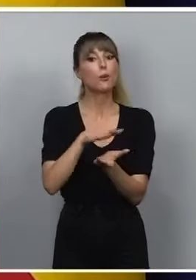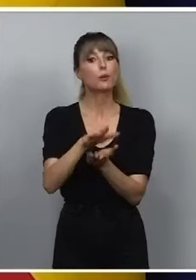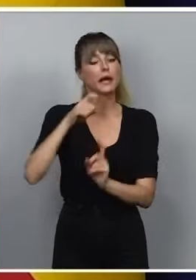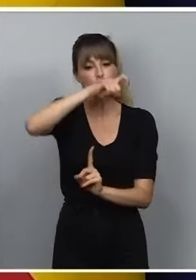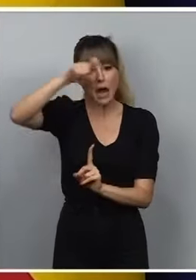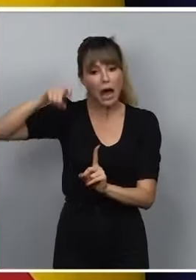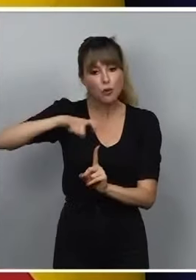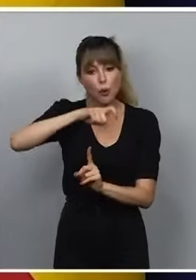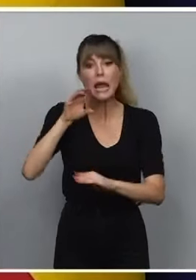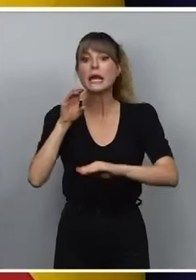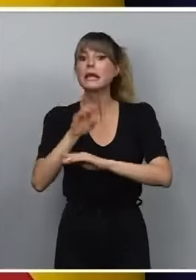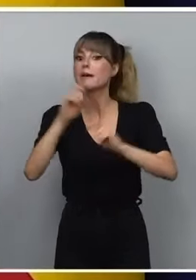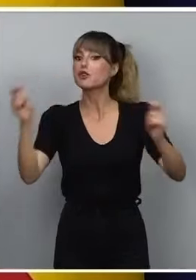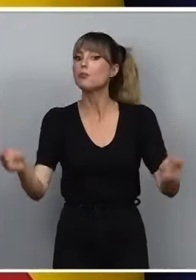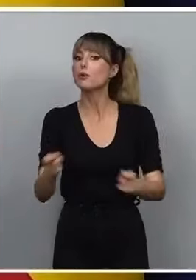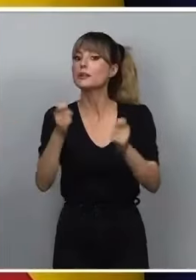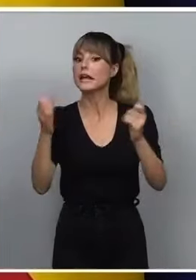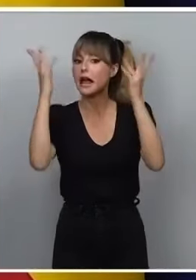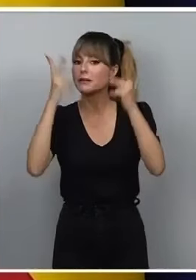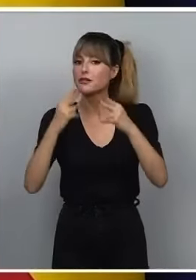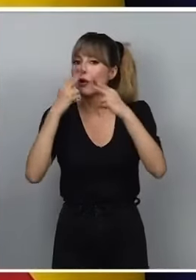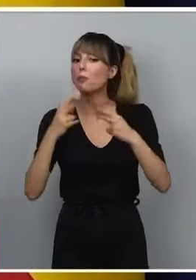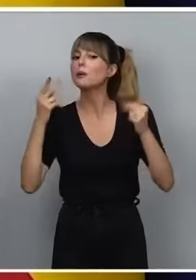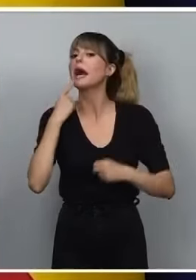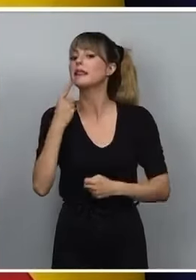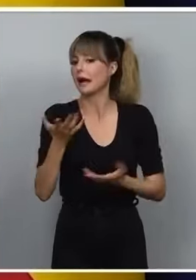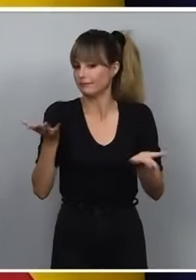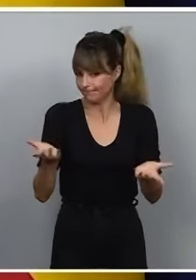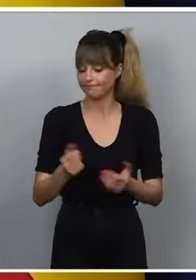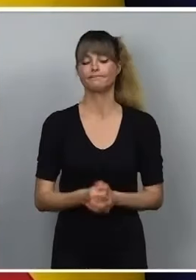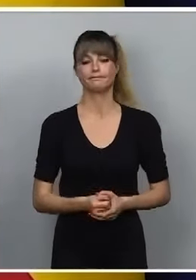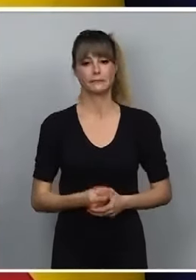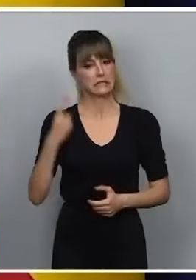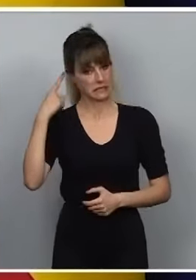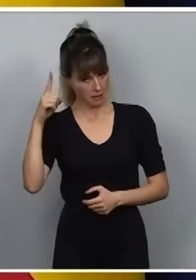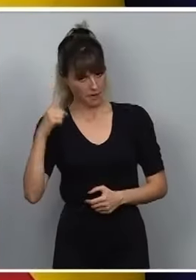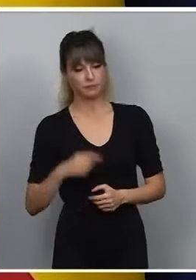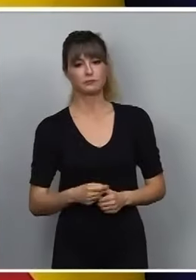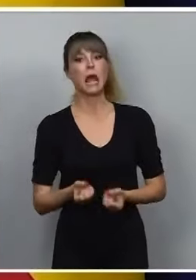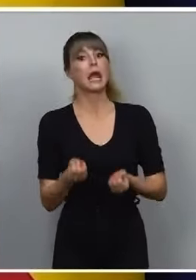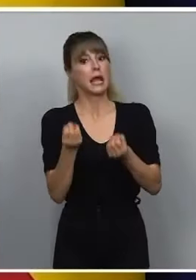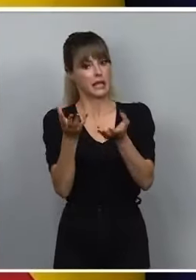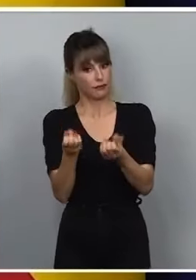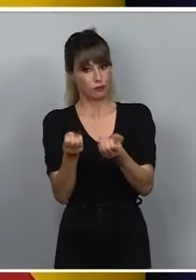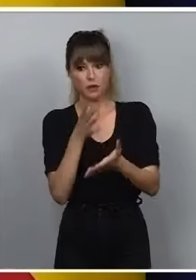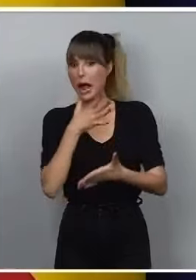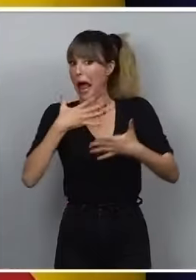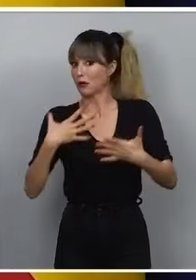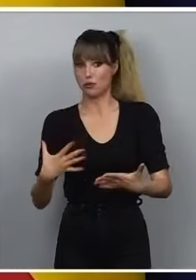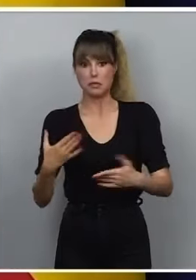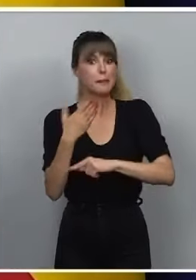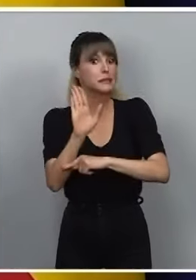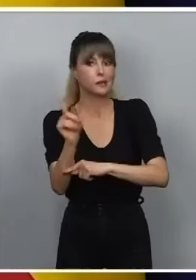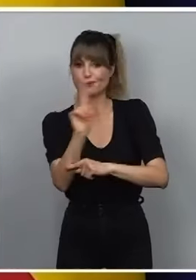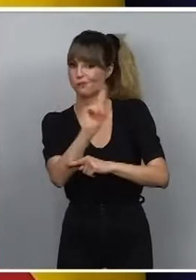inversión publicitaria por parte de todas as administracións públicas. Como saben, esta é unha información que hoxe ou non se